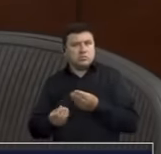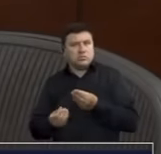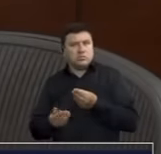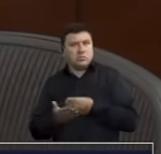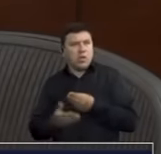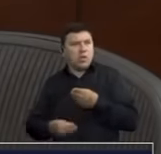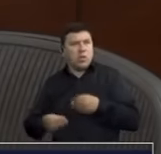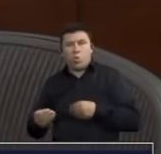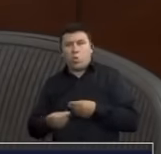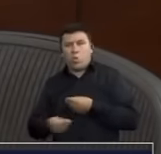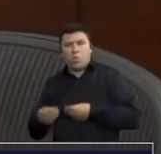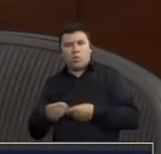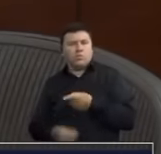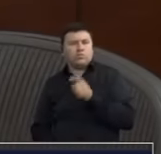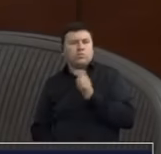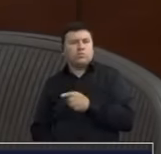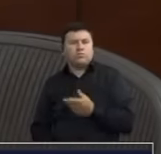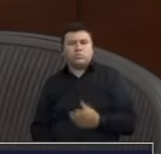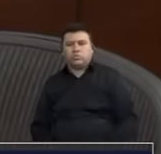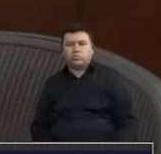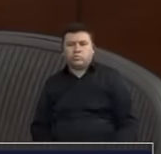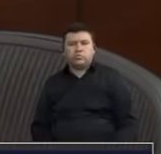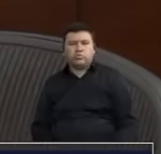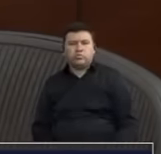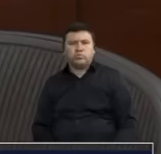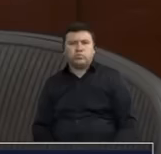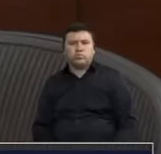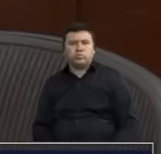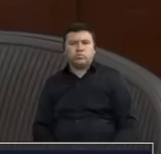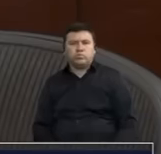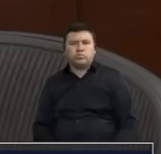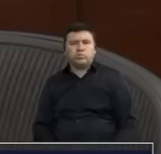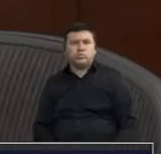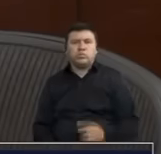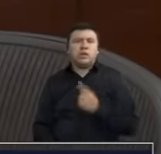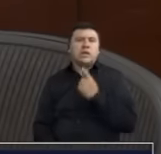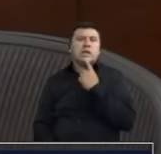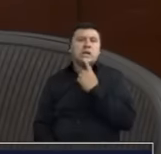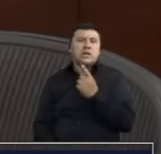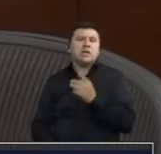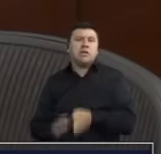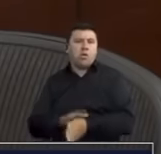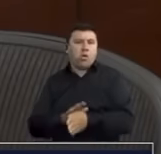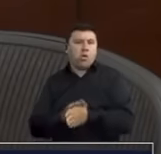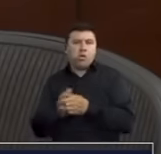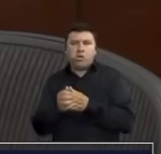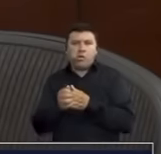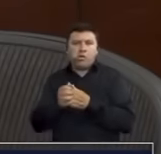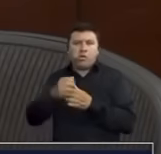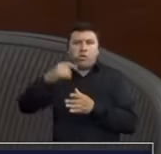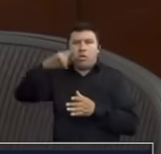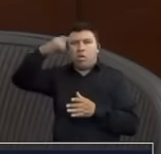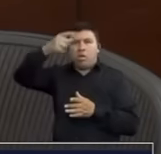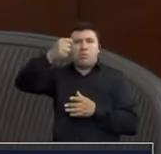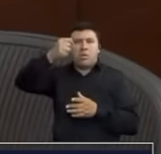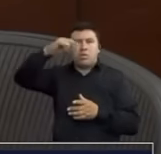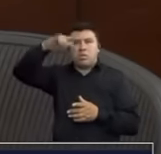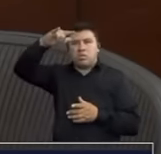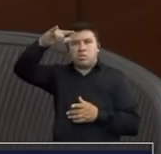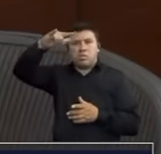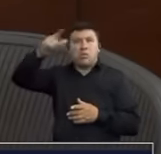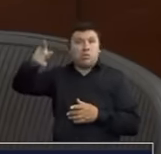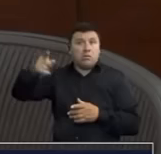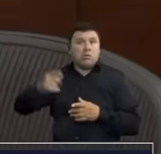activos. Solo tiene que hacer el refrán, siga el dinero. Pues el dinero entró